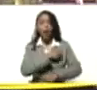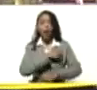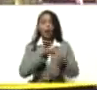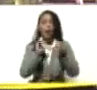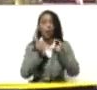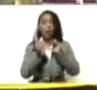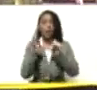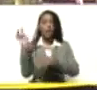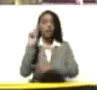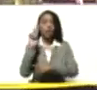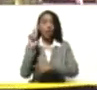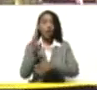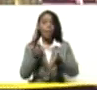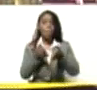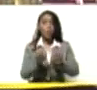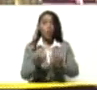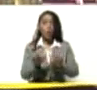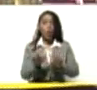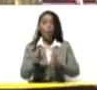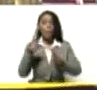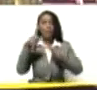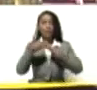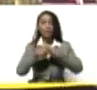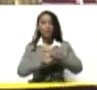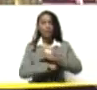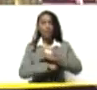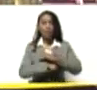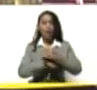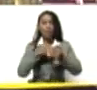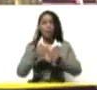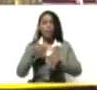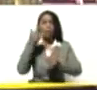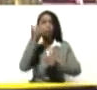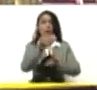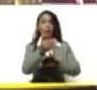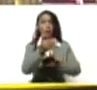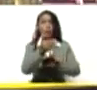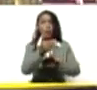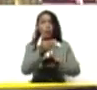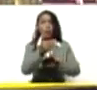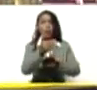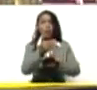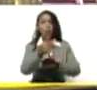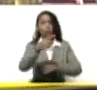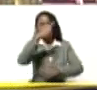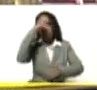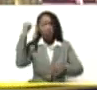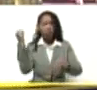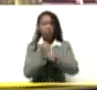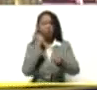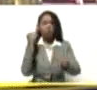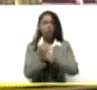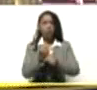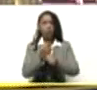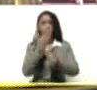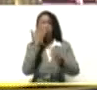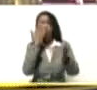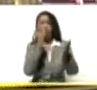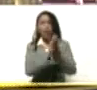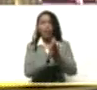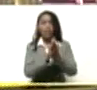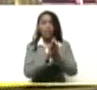Venezuela necesita un renacimiento profundo después de las calamidades que hemos enfrentado, de